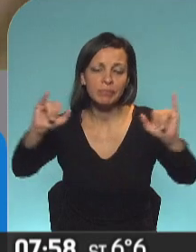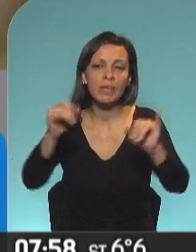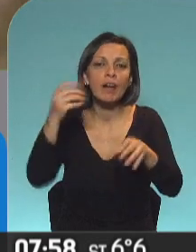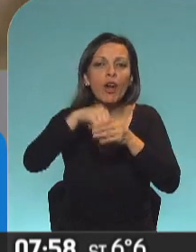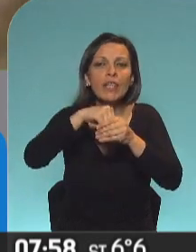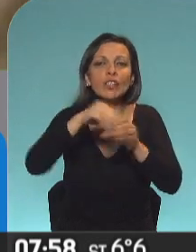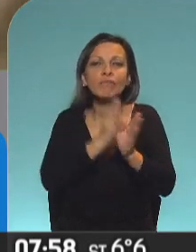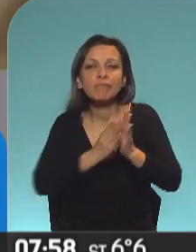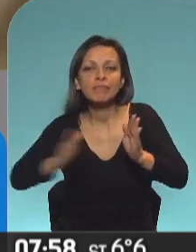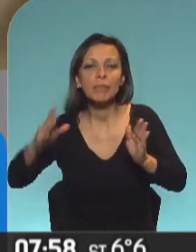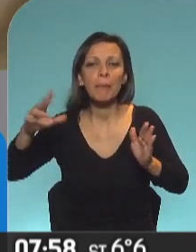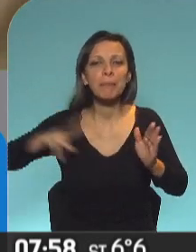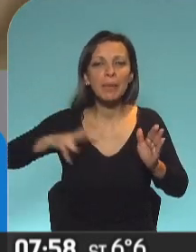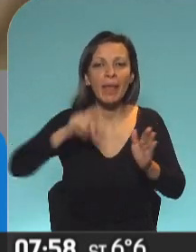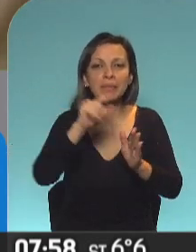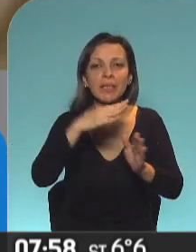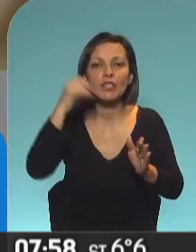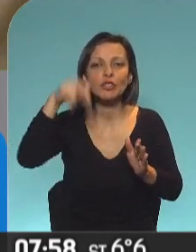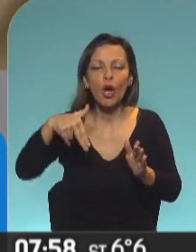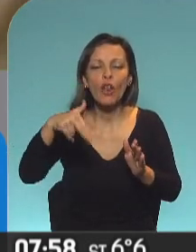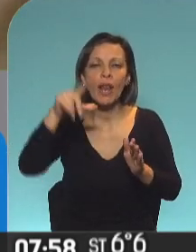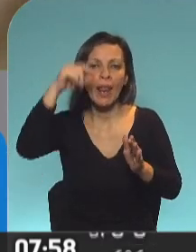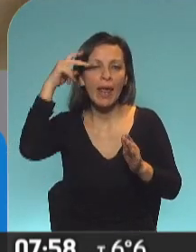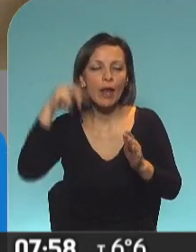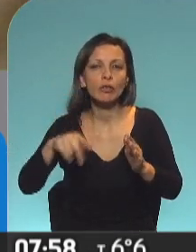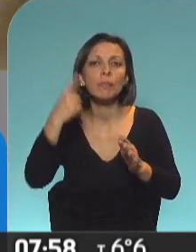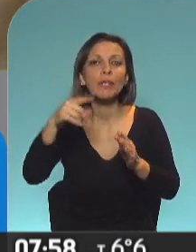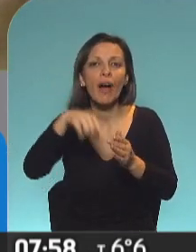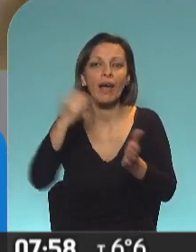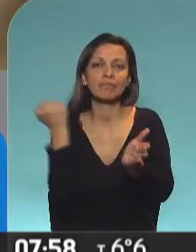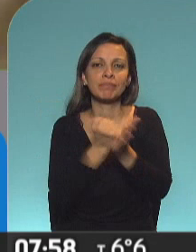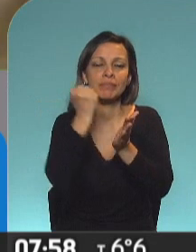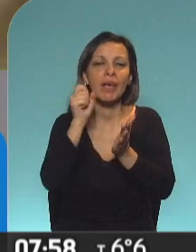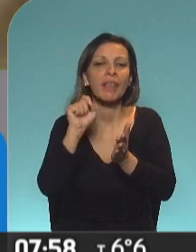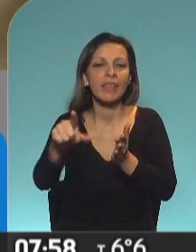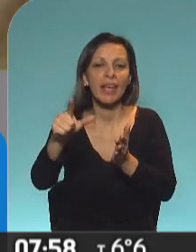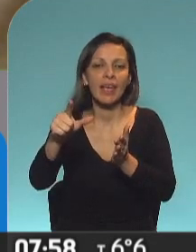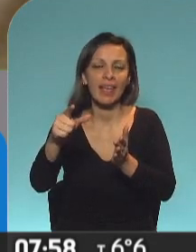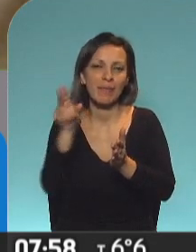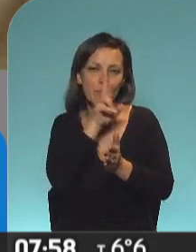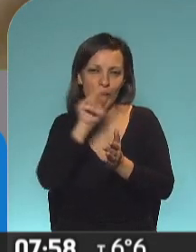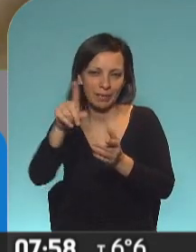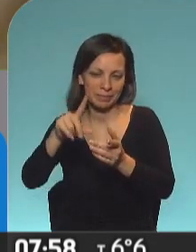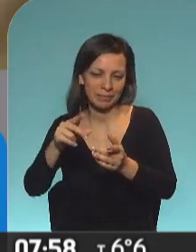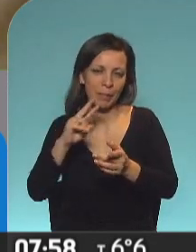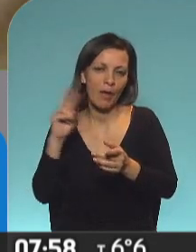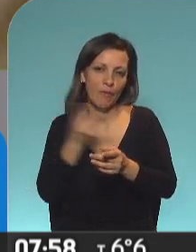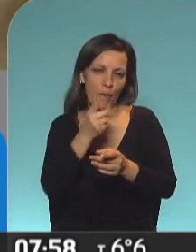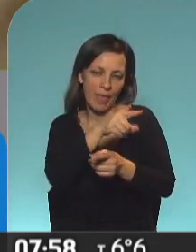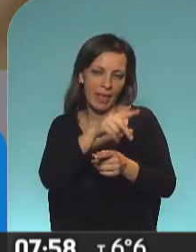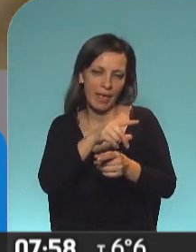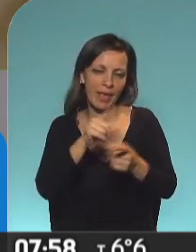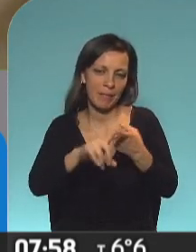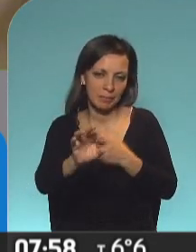Lennon, porque esta colección cuenta con la curaduría de Yoko Ono, ahí la tenemos en pantalla, la viuda de Lennon, y de John